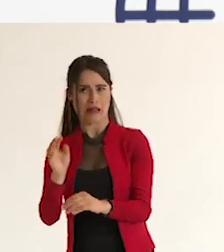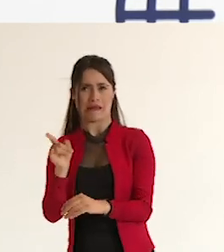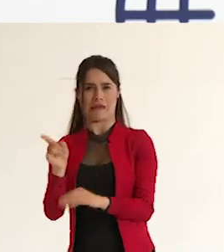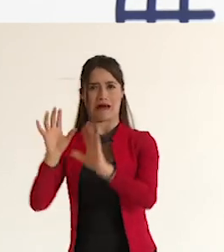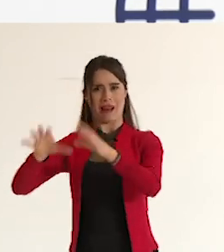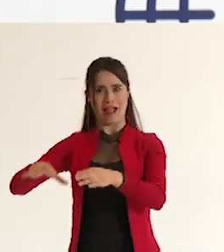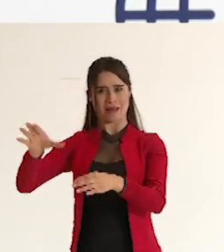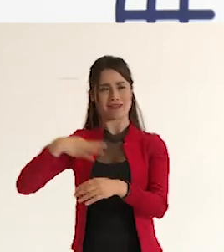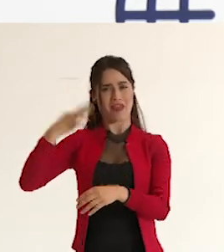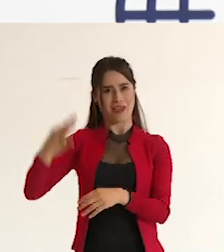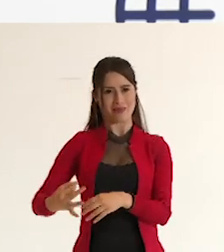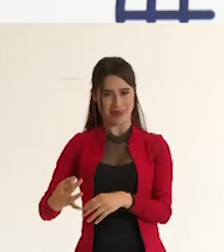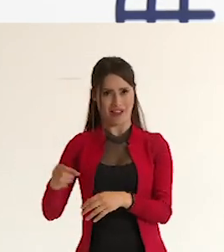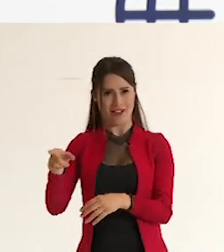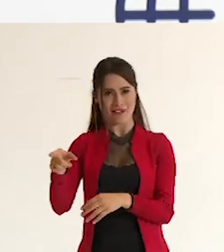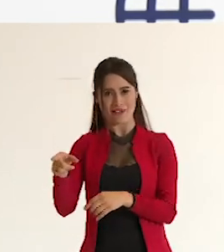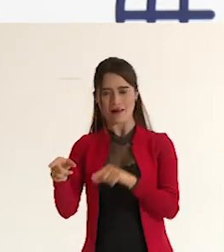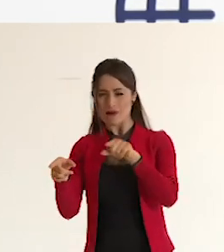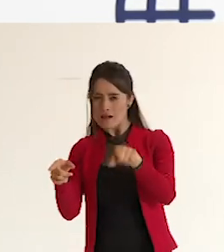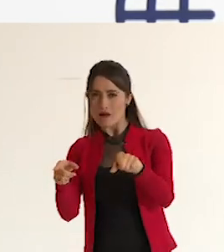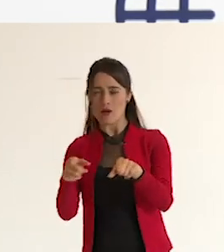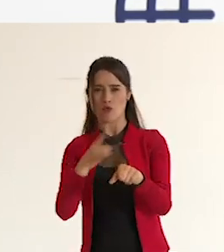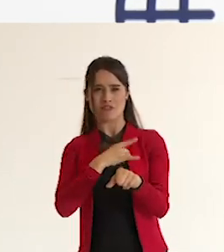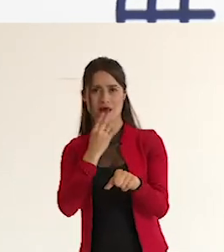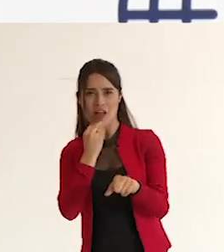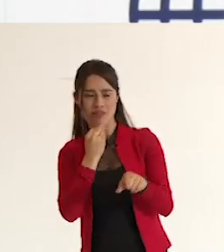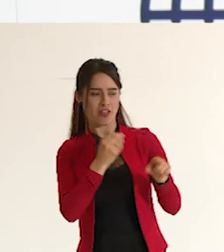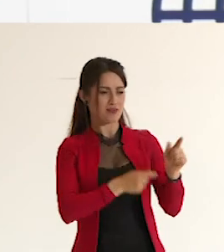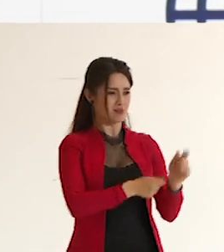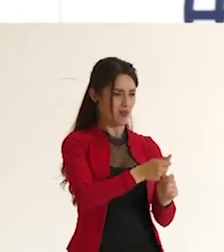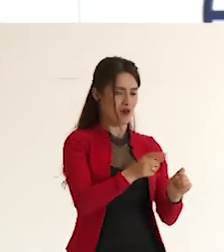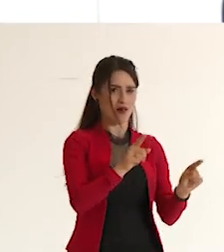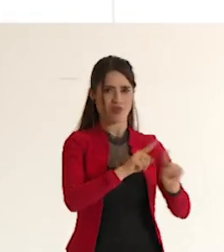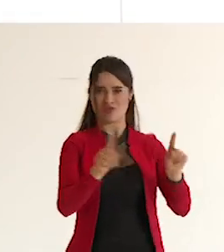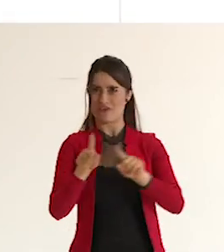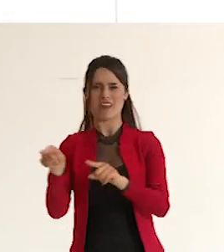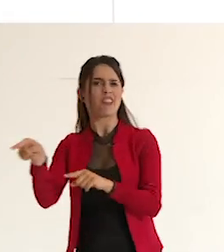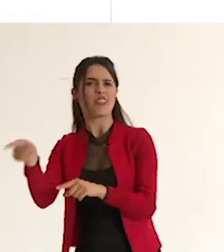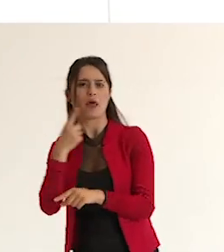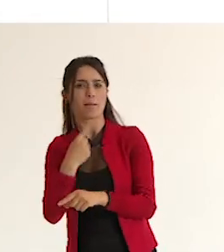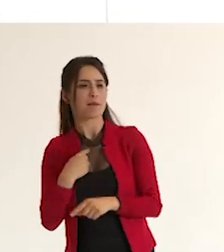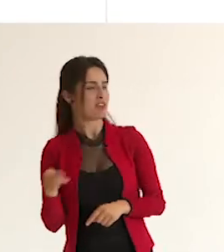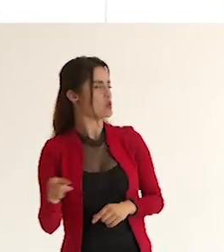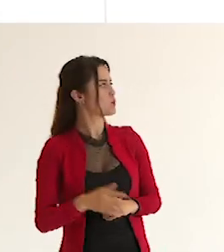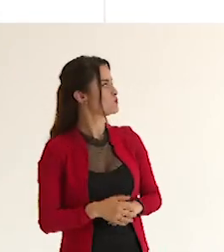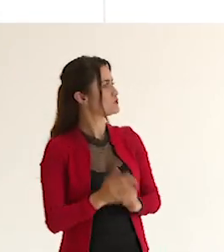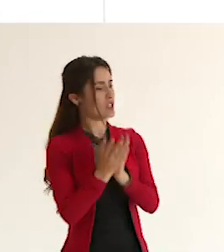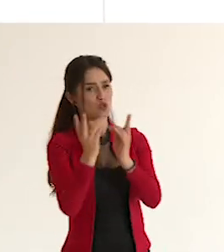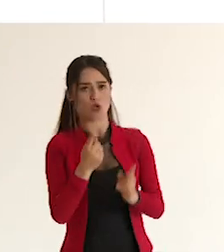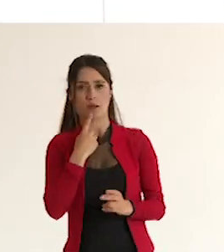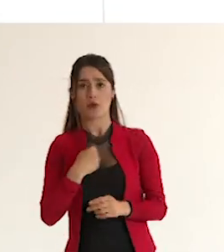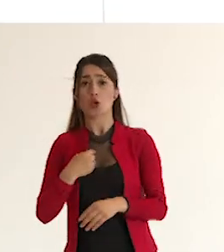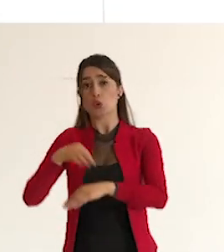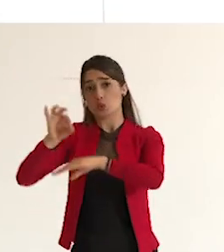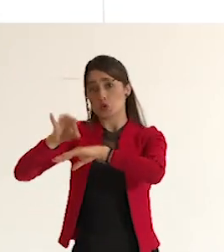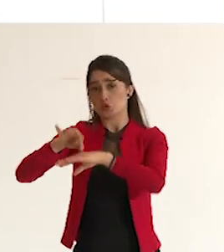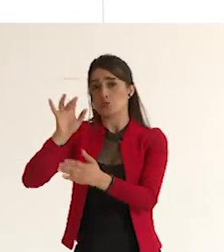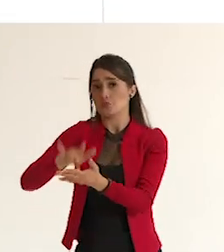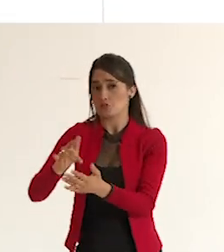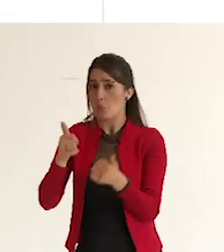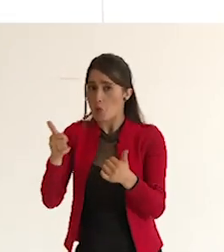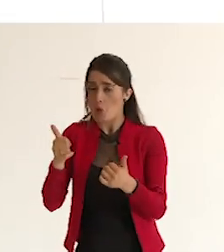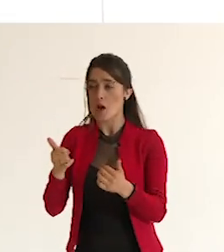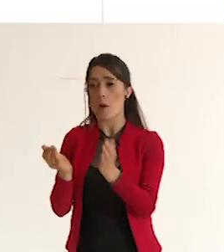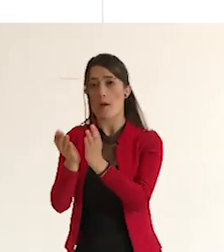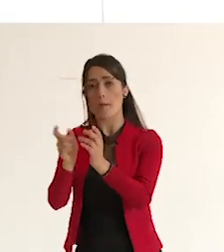clase que es diferente a lo que pasa digamos en las otras aulas el poder estar y participar en una fundación ya que uno puede interactuar con